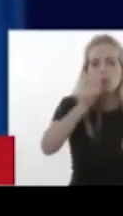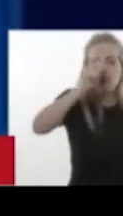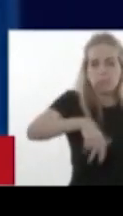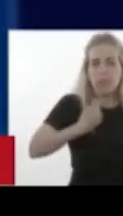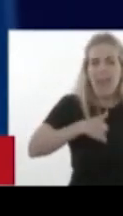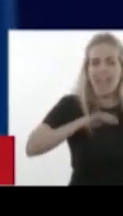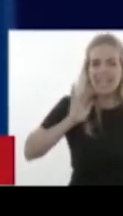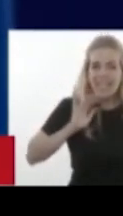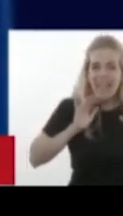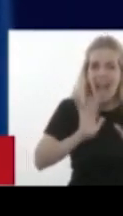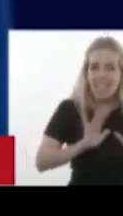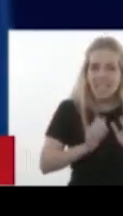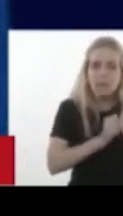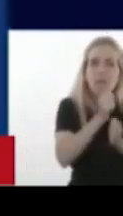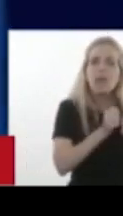Lo que pasa es que